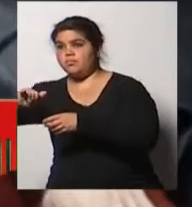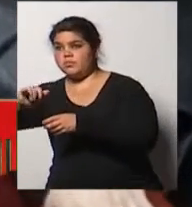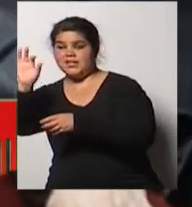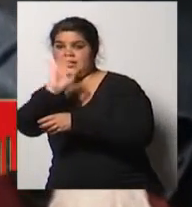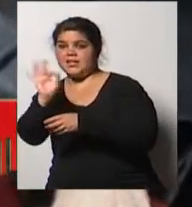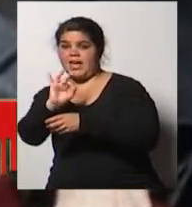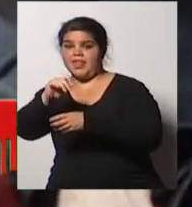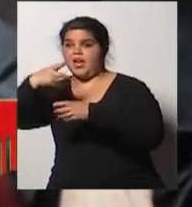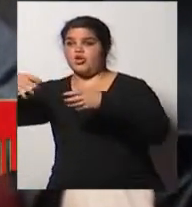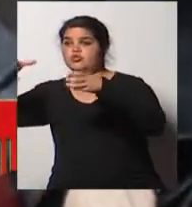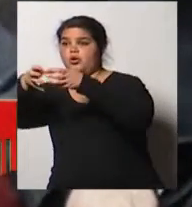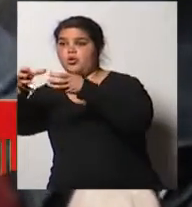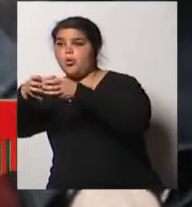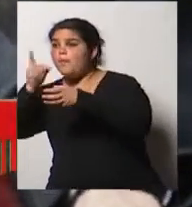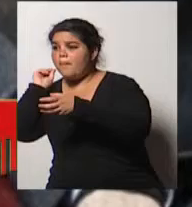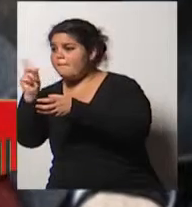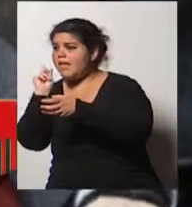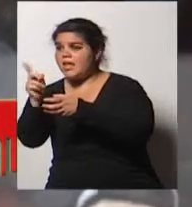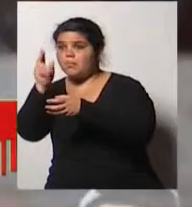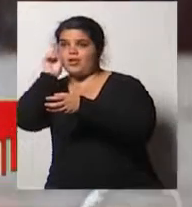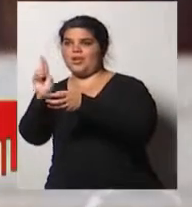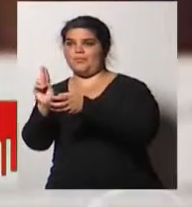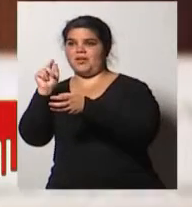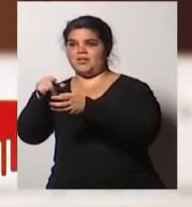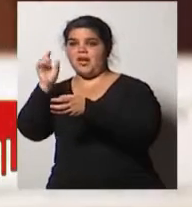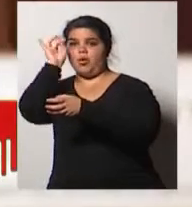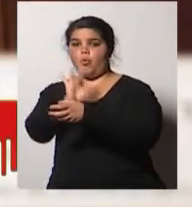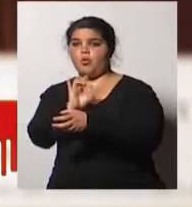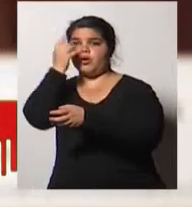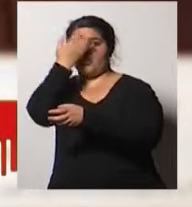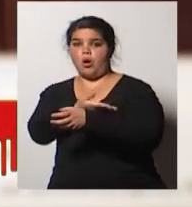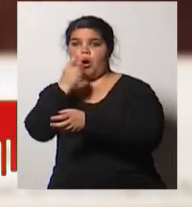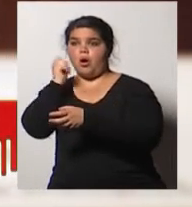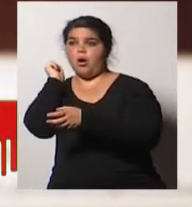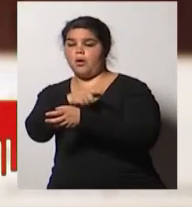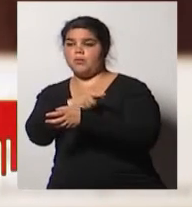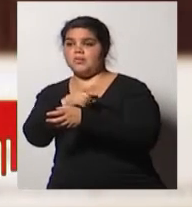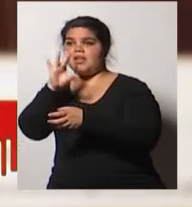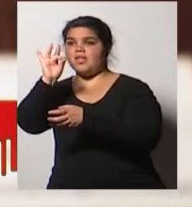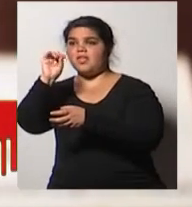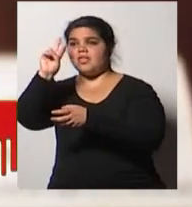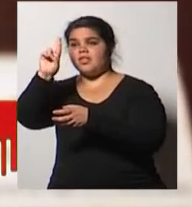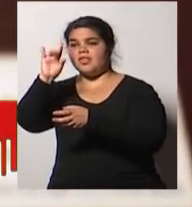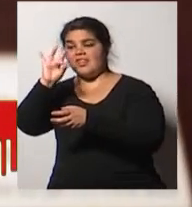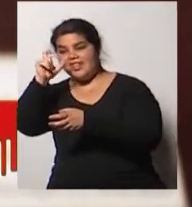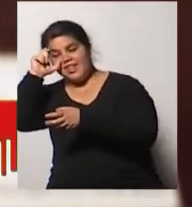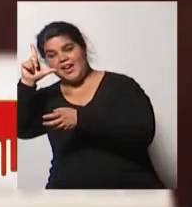cambió la Corte. El único presidente en toda la historia argentina fue el caso de la Rúa. Bien.